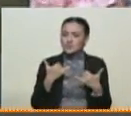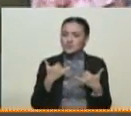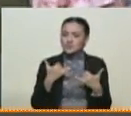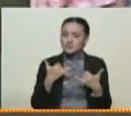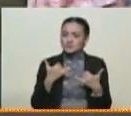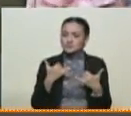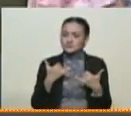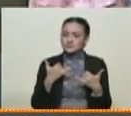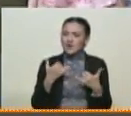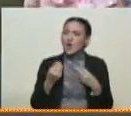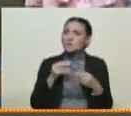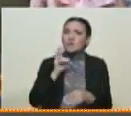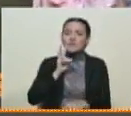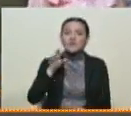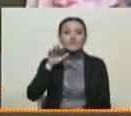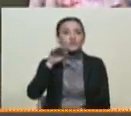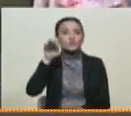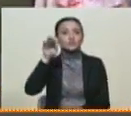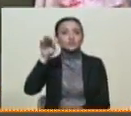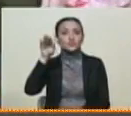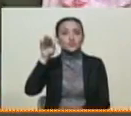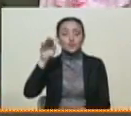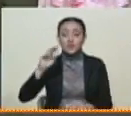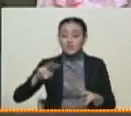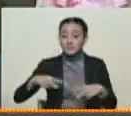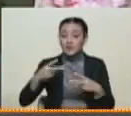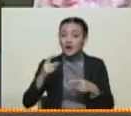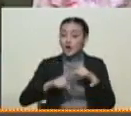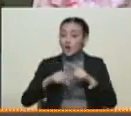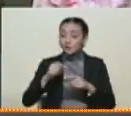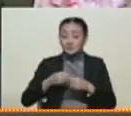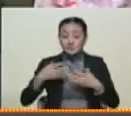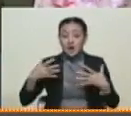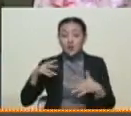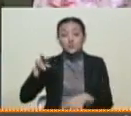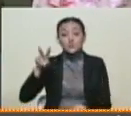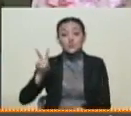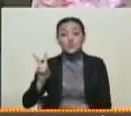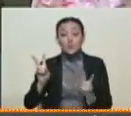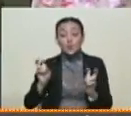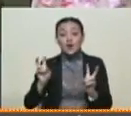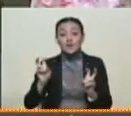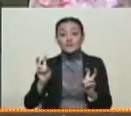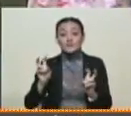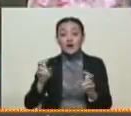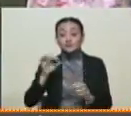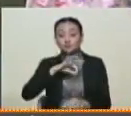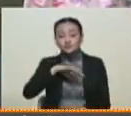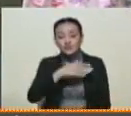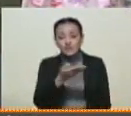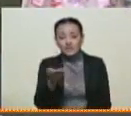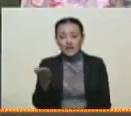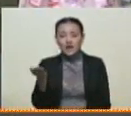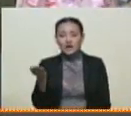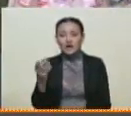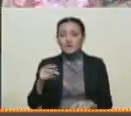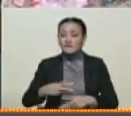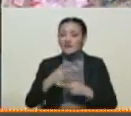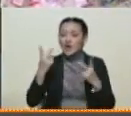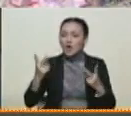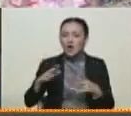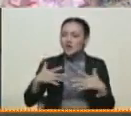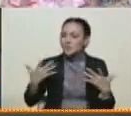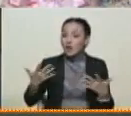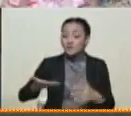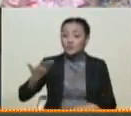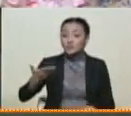a mirar al futuro y crear lo nuevo. Crear una sociedad donde los valores que imperen sea el del amor, el